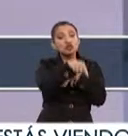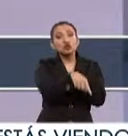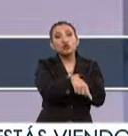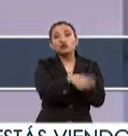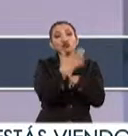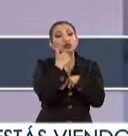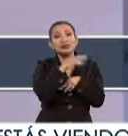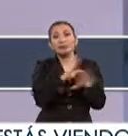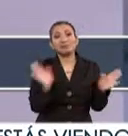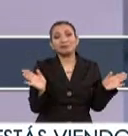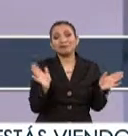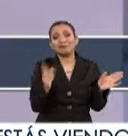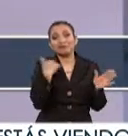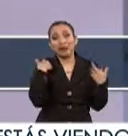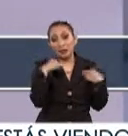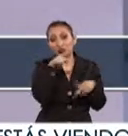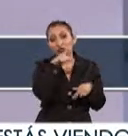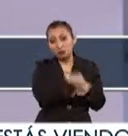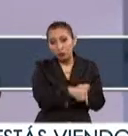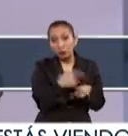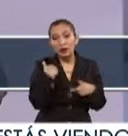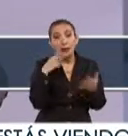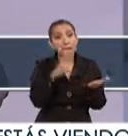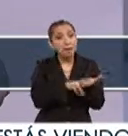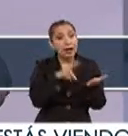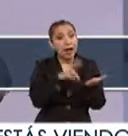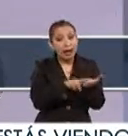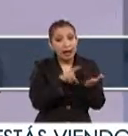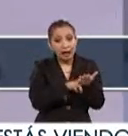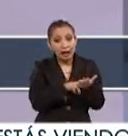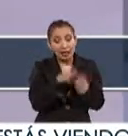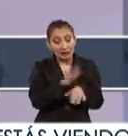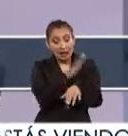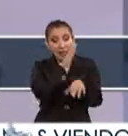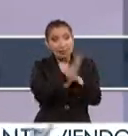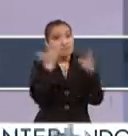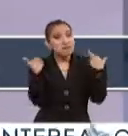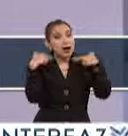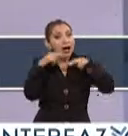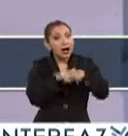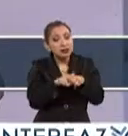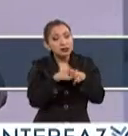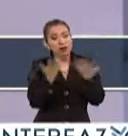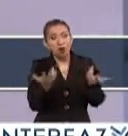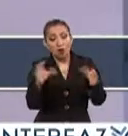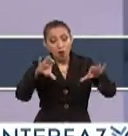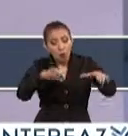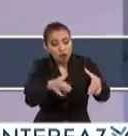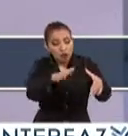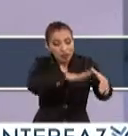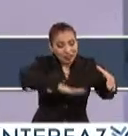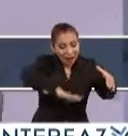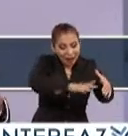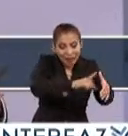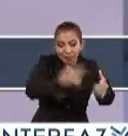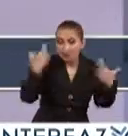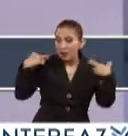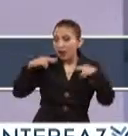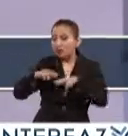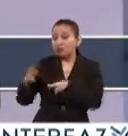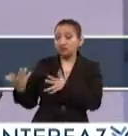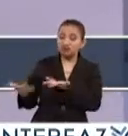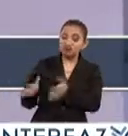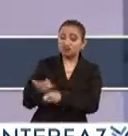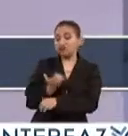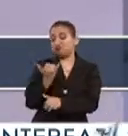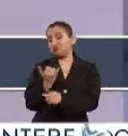no va a funcionar bien. Entonces, porque vale más un excelente profesor en una cueva húmeda que un profesor del